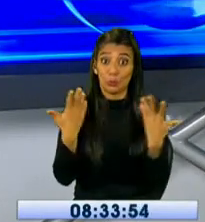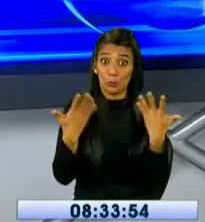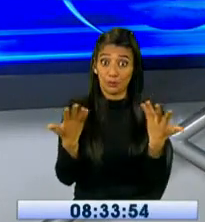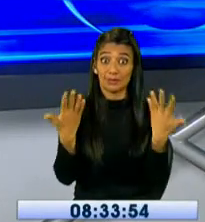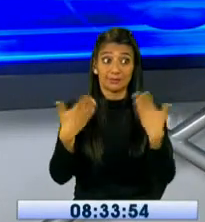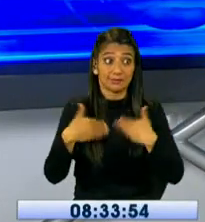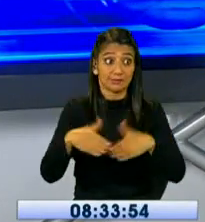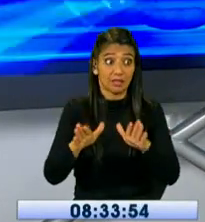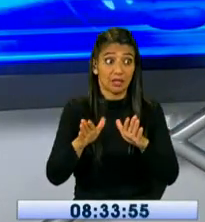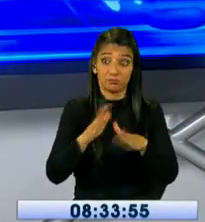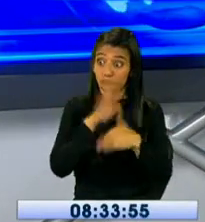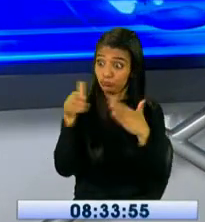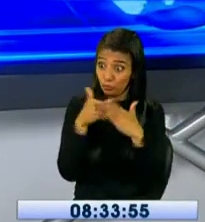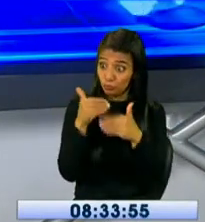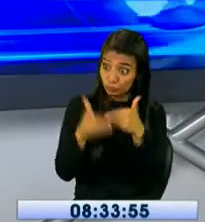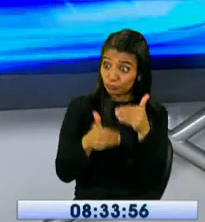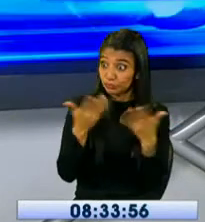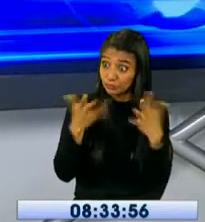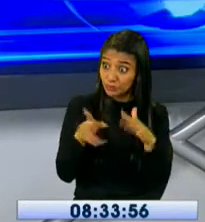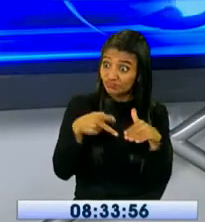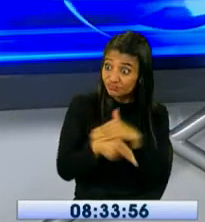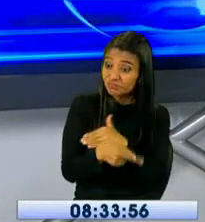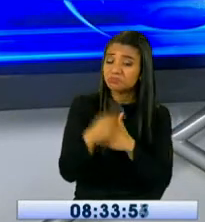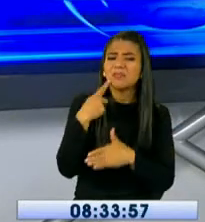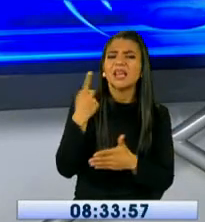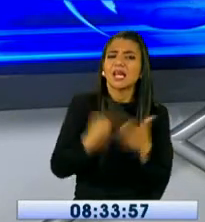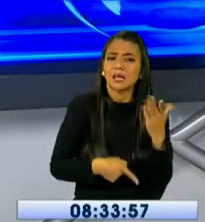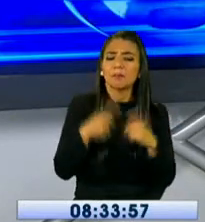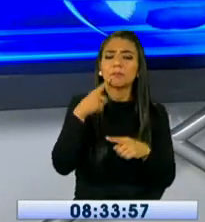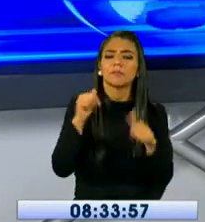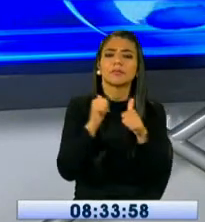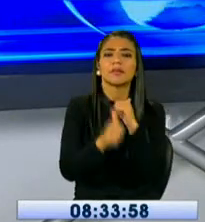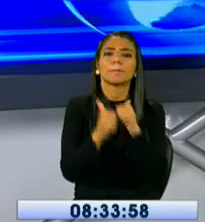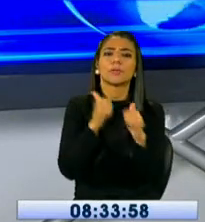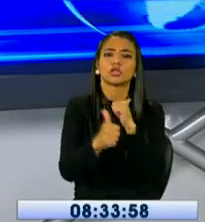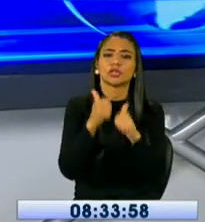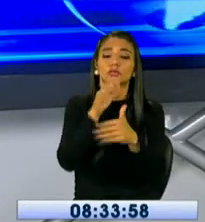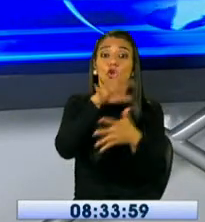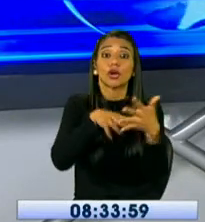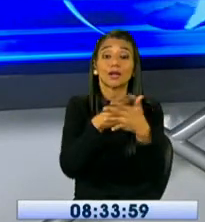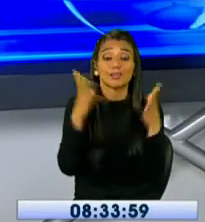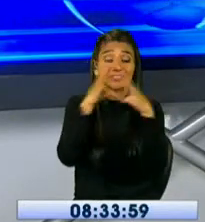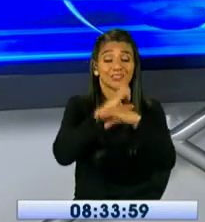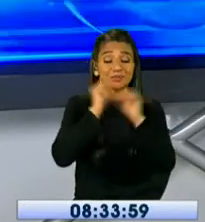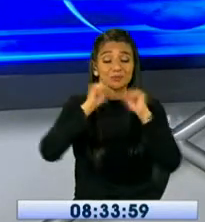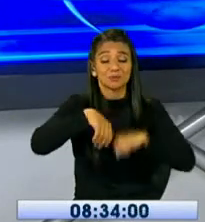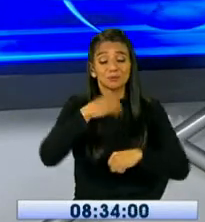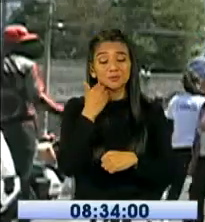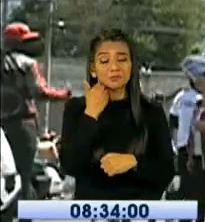que contaremos próximamente, será para realizar espectáculos deportivos en horarios nocturnos.